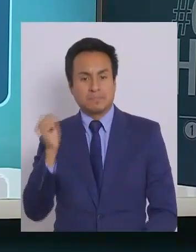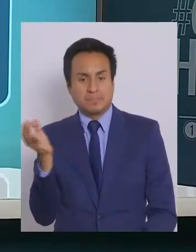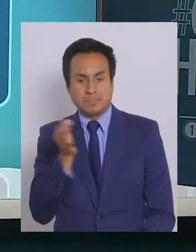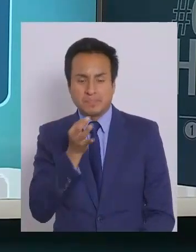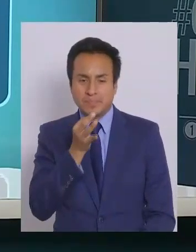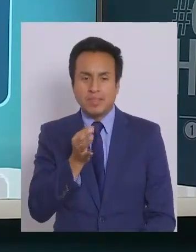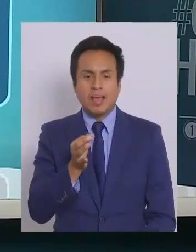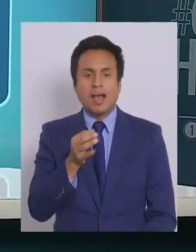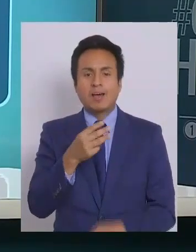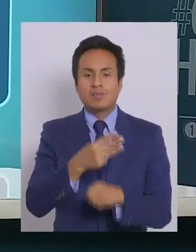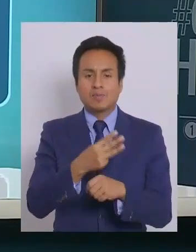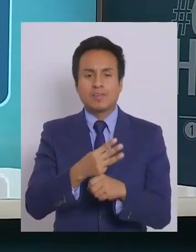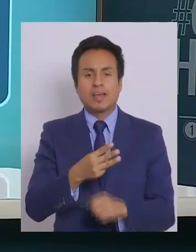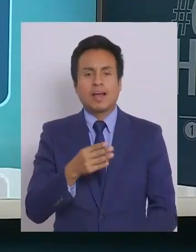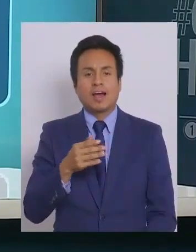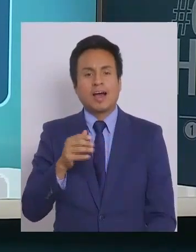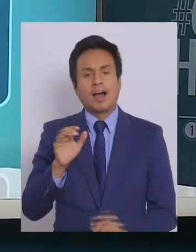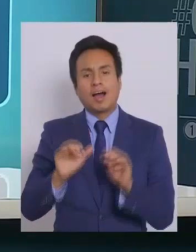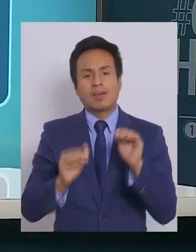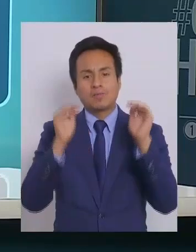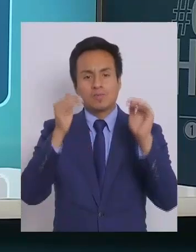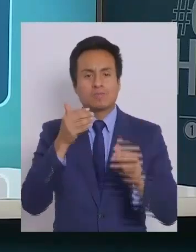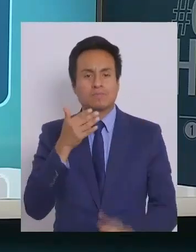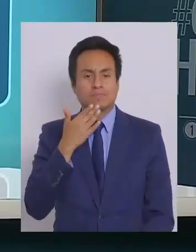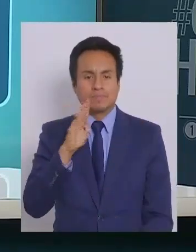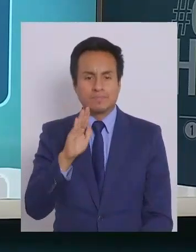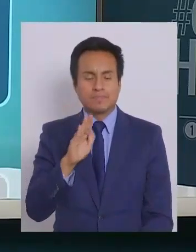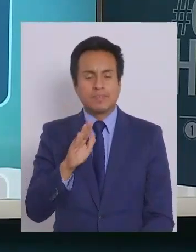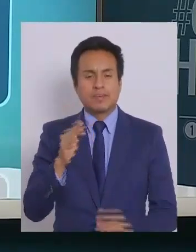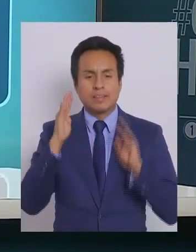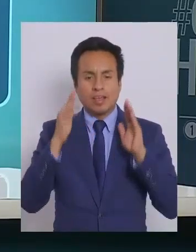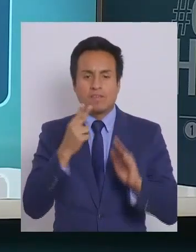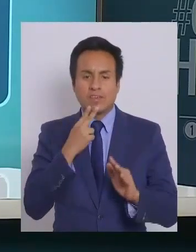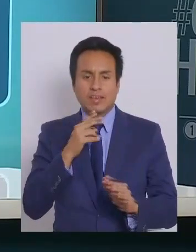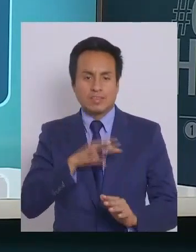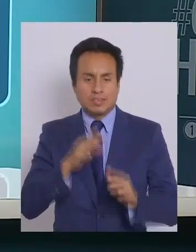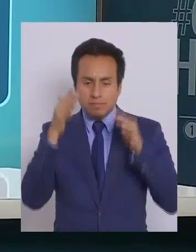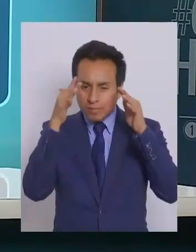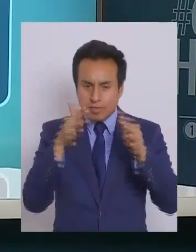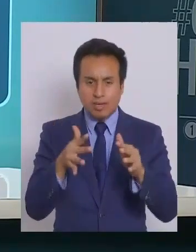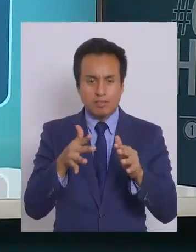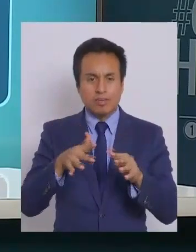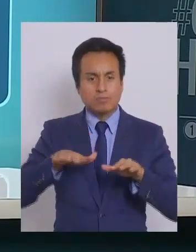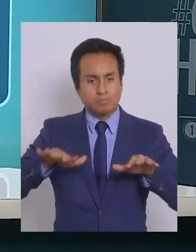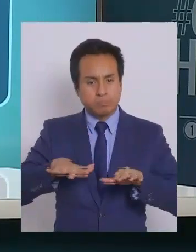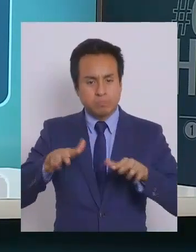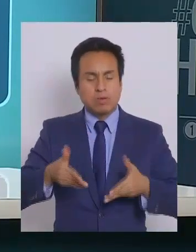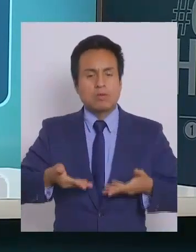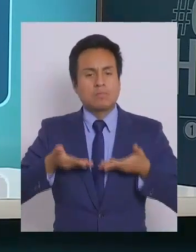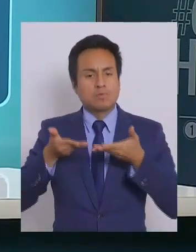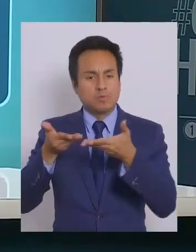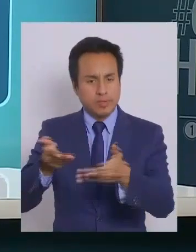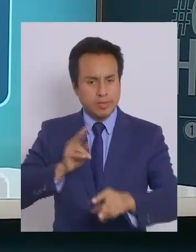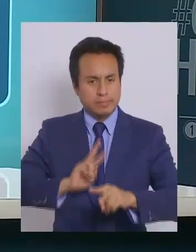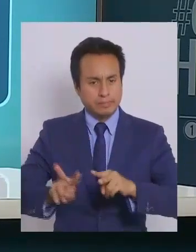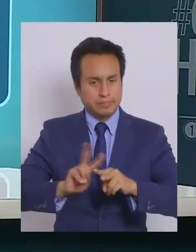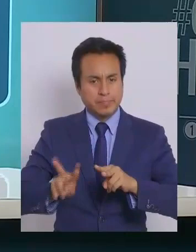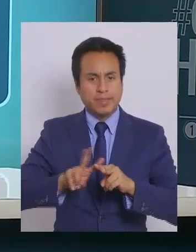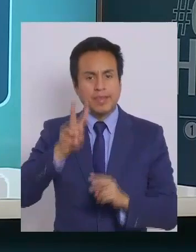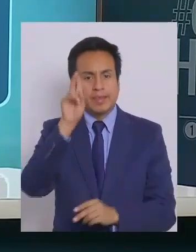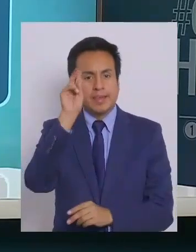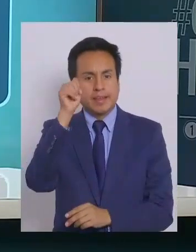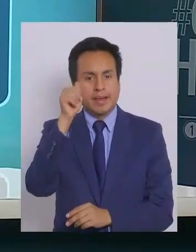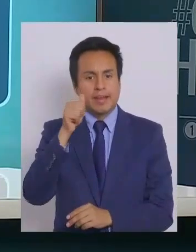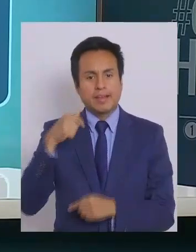que han dado su vida trabajando por chile' dedicándose a producir a criar